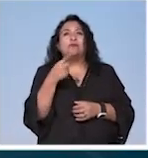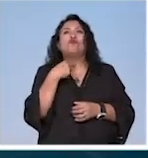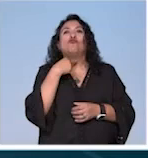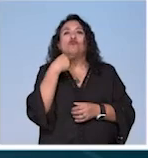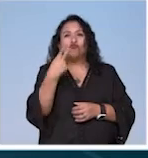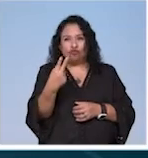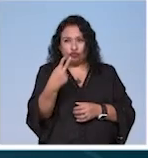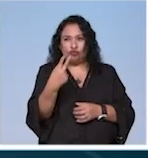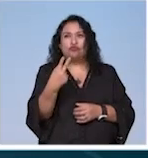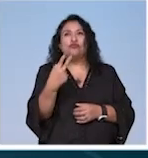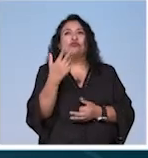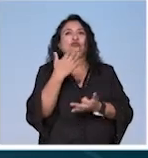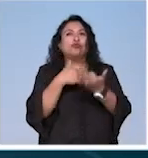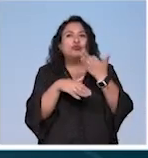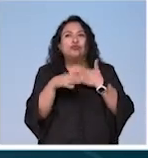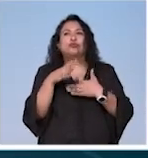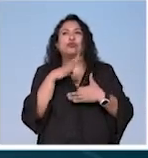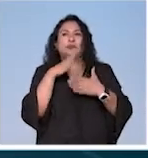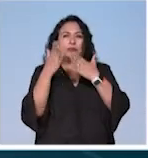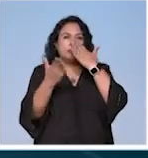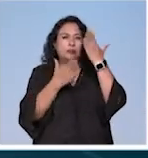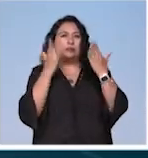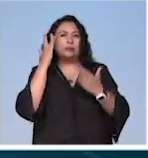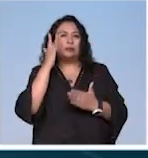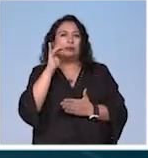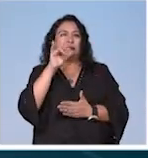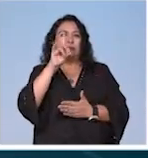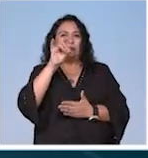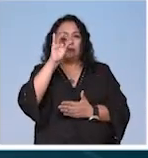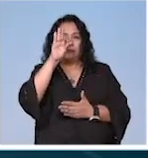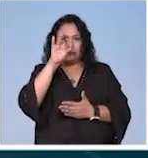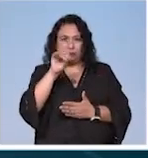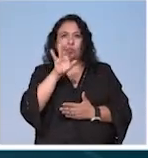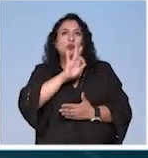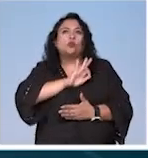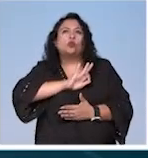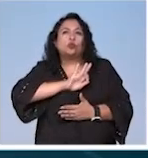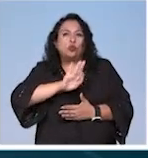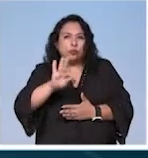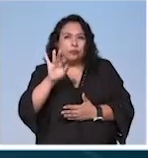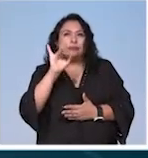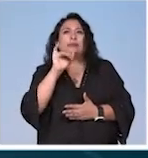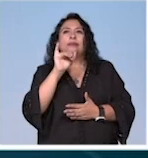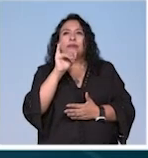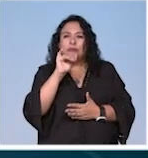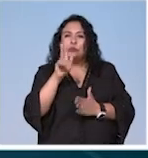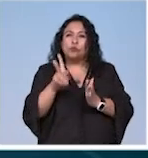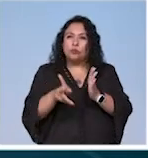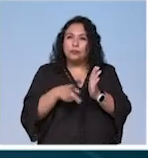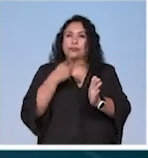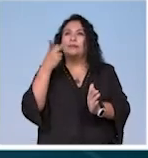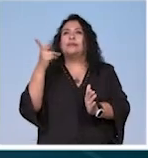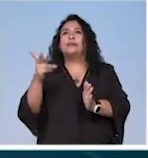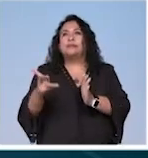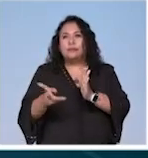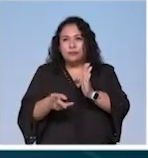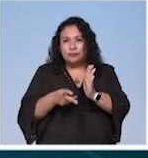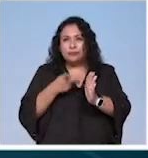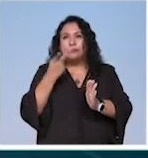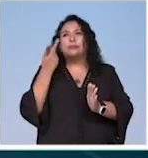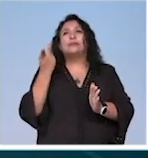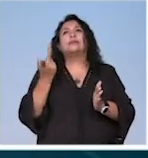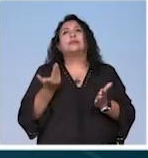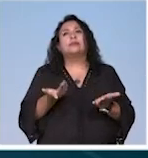voz de todos los que estudiamos en San Ildefonso que ha podido ser repetida